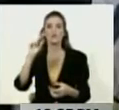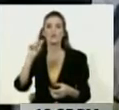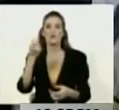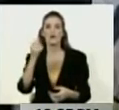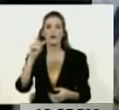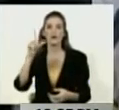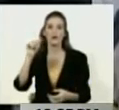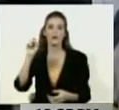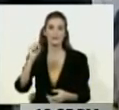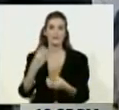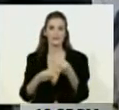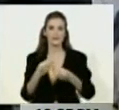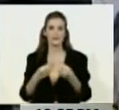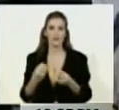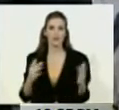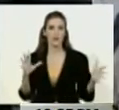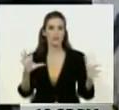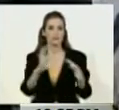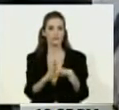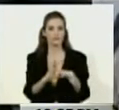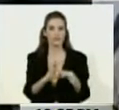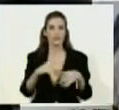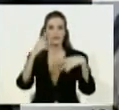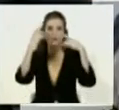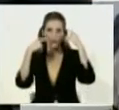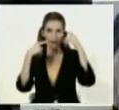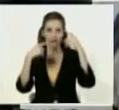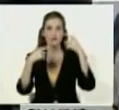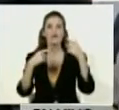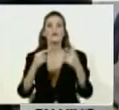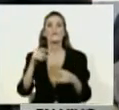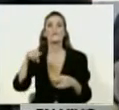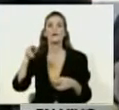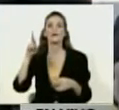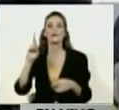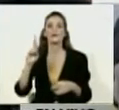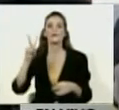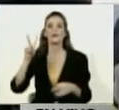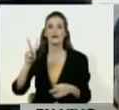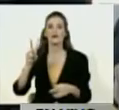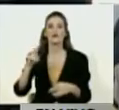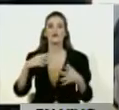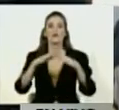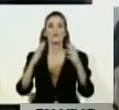ahí se hizo esa conexión de Chávez con el PRV, con el mundo